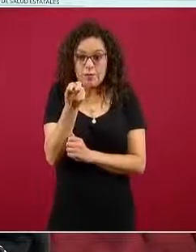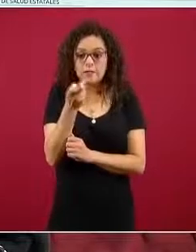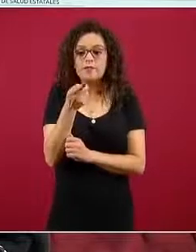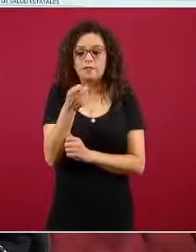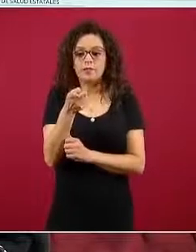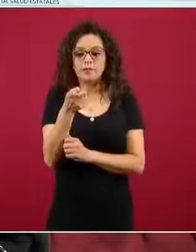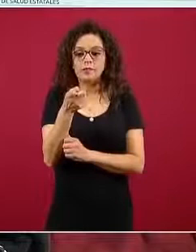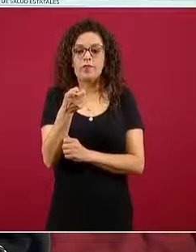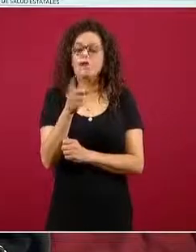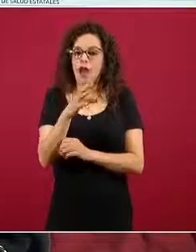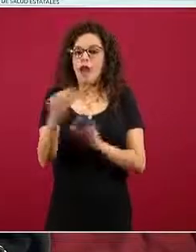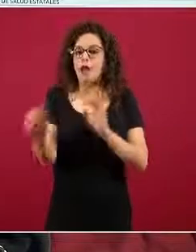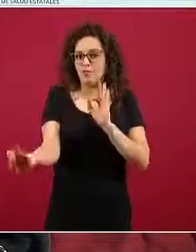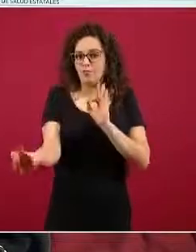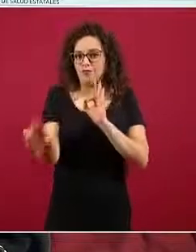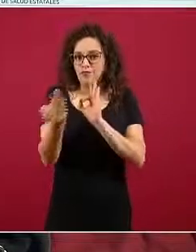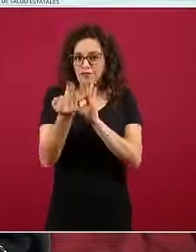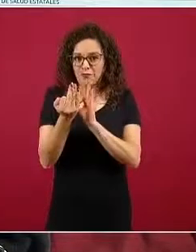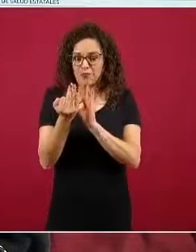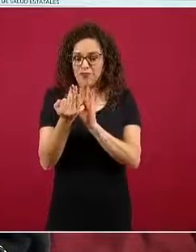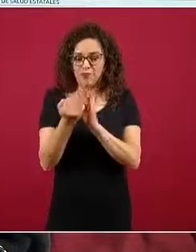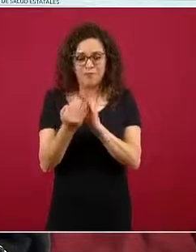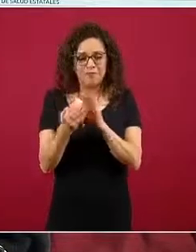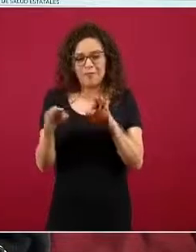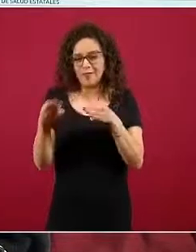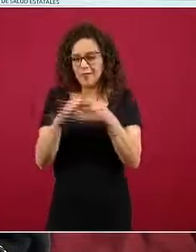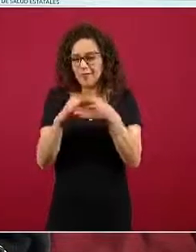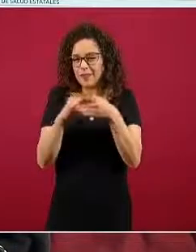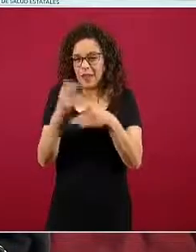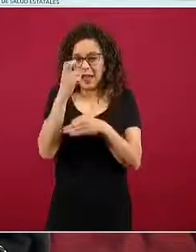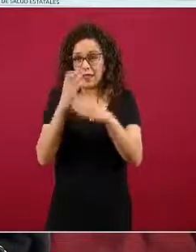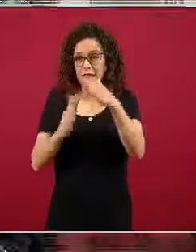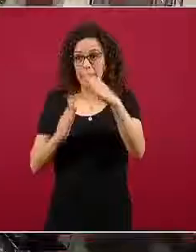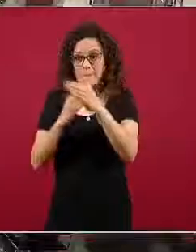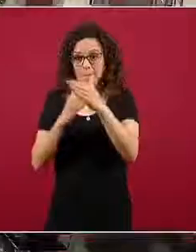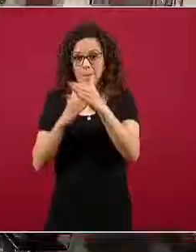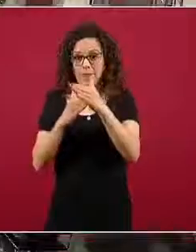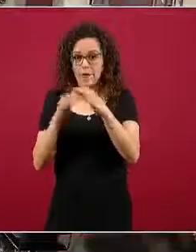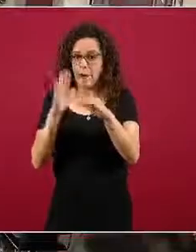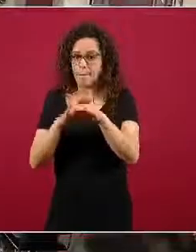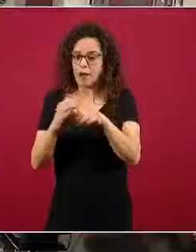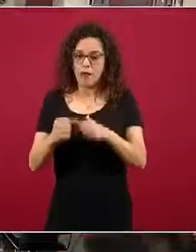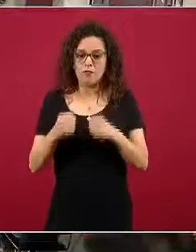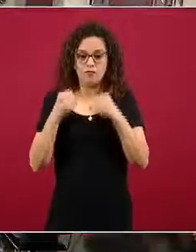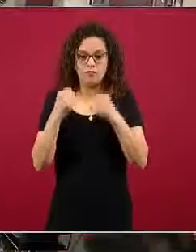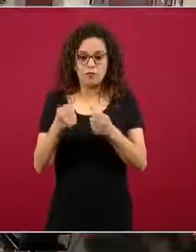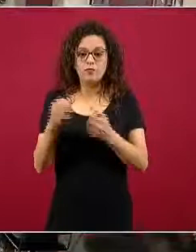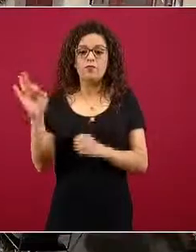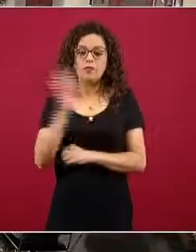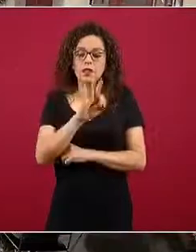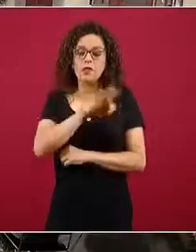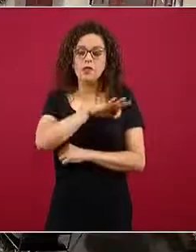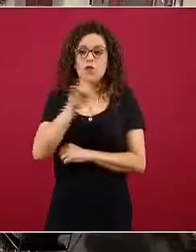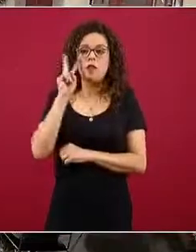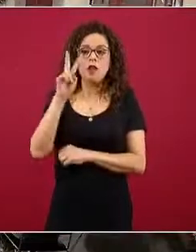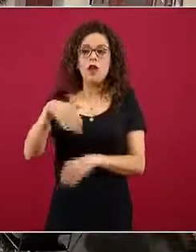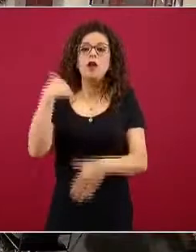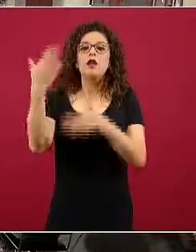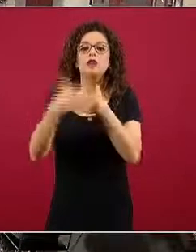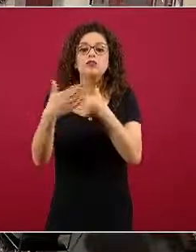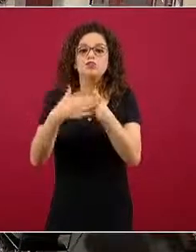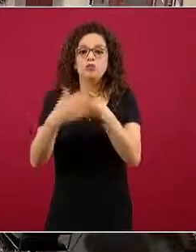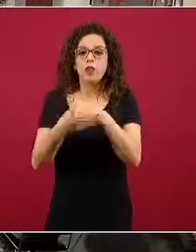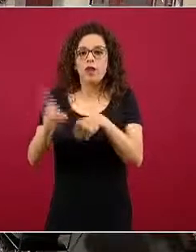ya muy cerca de esta ocupación máxima, en donde posiblemente estaremos viendo en los siguientes